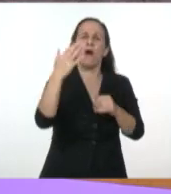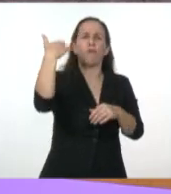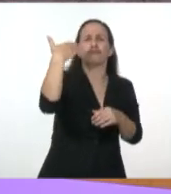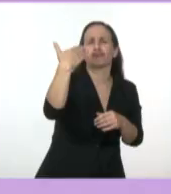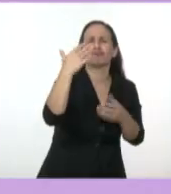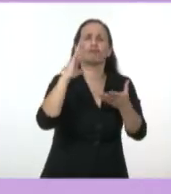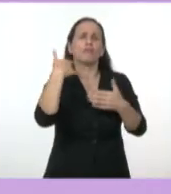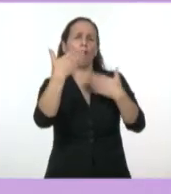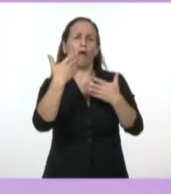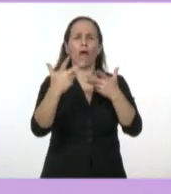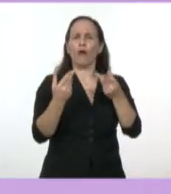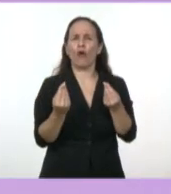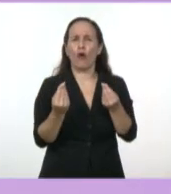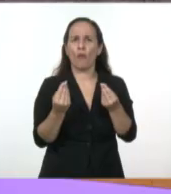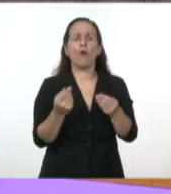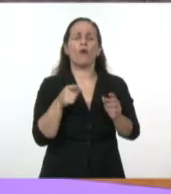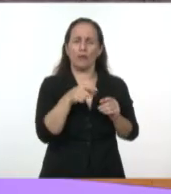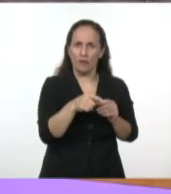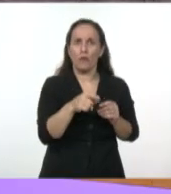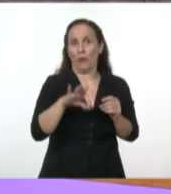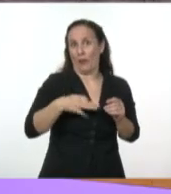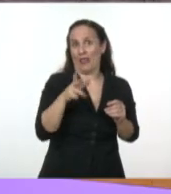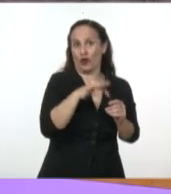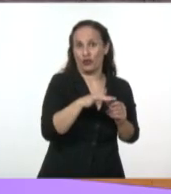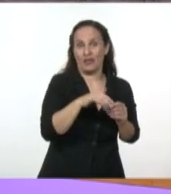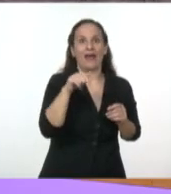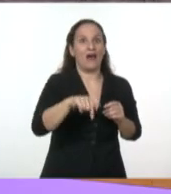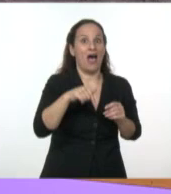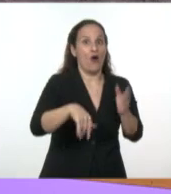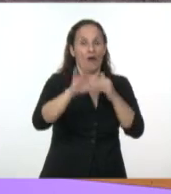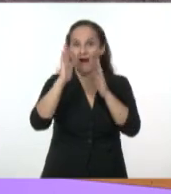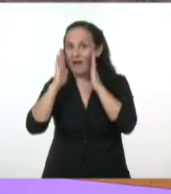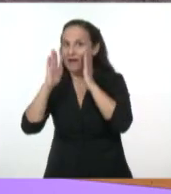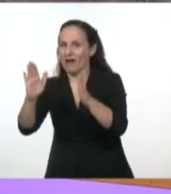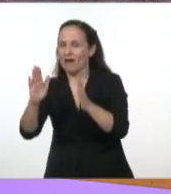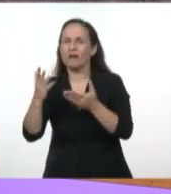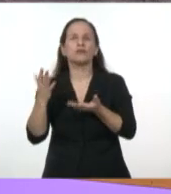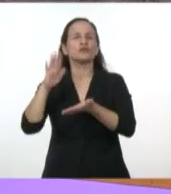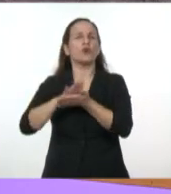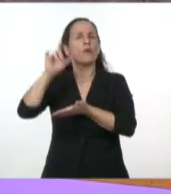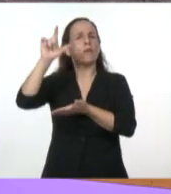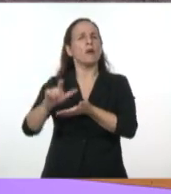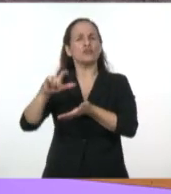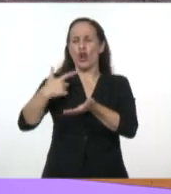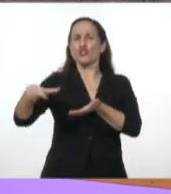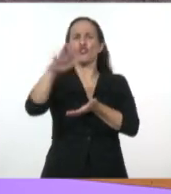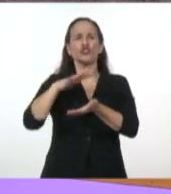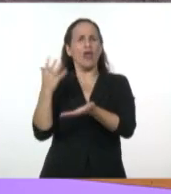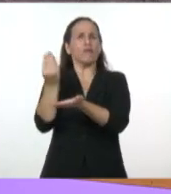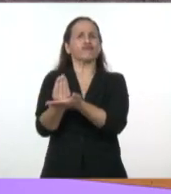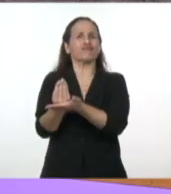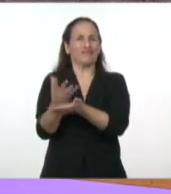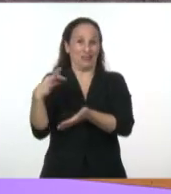Sí. Para continuar con la clase, vamos a movernos al plano de la vida ciudadana. Es decir, pensar en esos discursos,